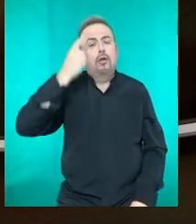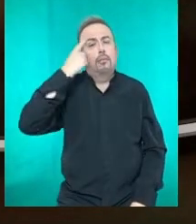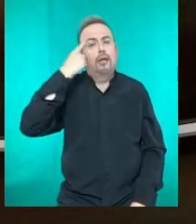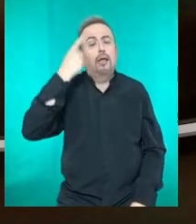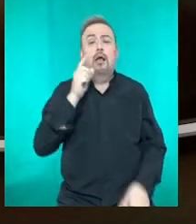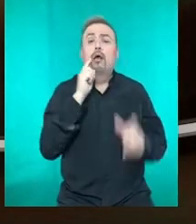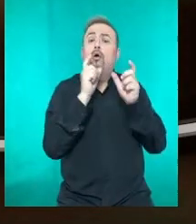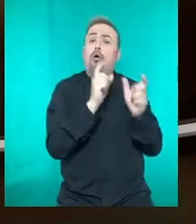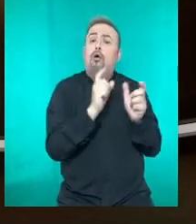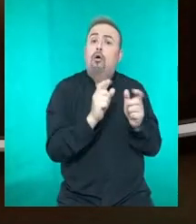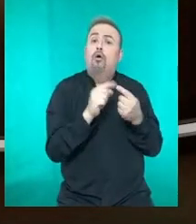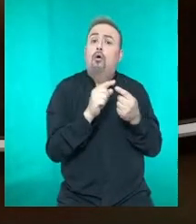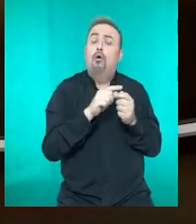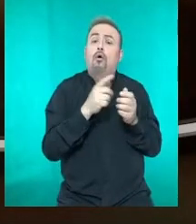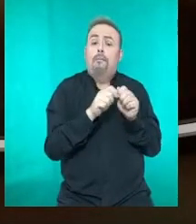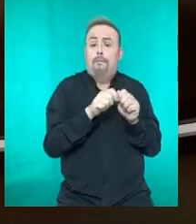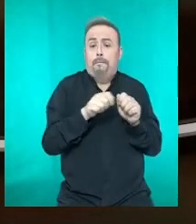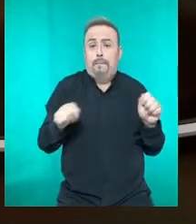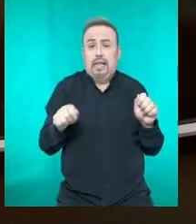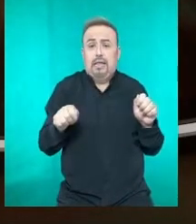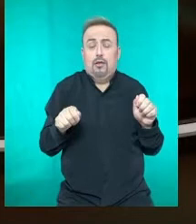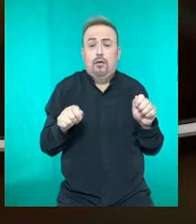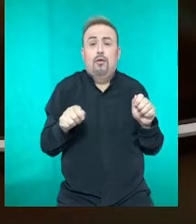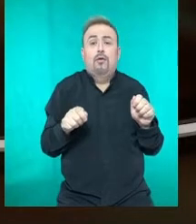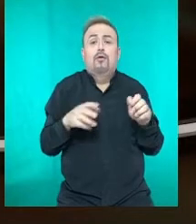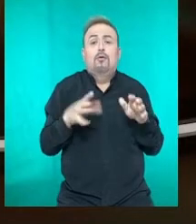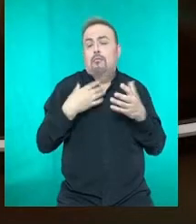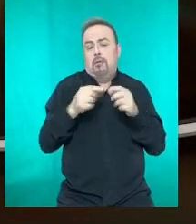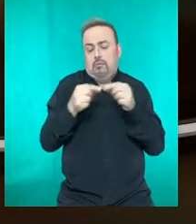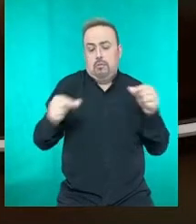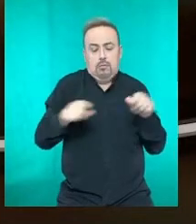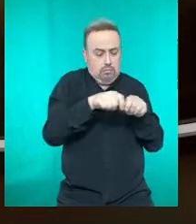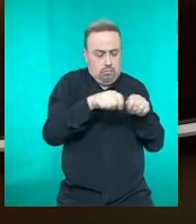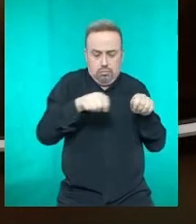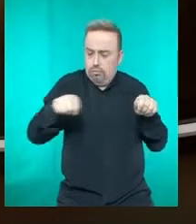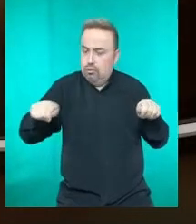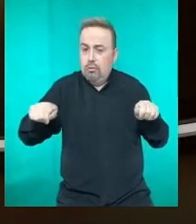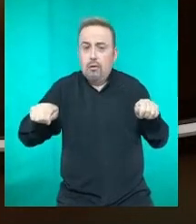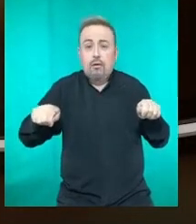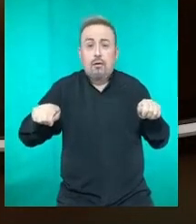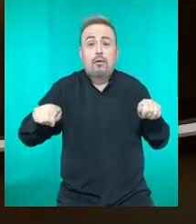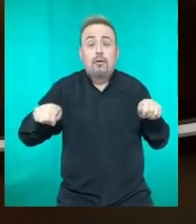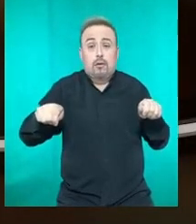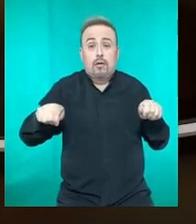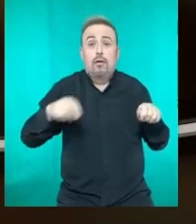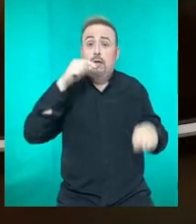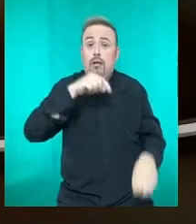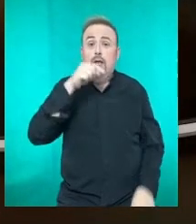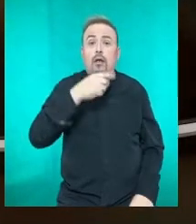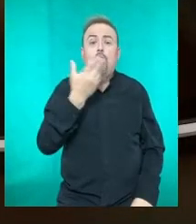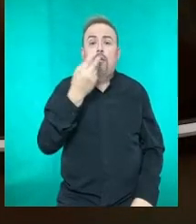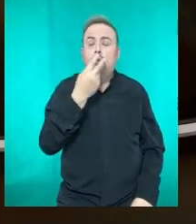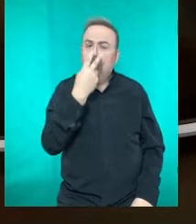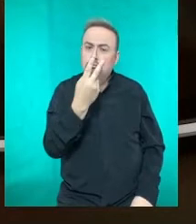que van del orden de los metros. Si nosotros tenemos una cinta de medir, un flexómetro o comúnmente como se le denomina una wincha, esta está graduada y nosotros